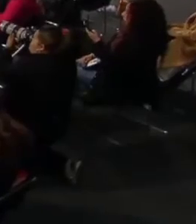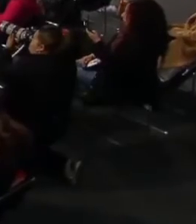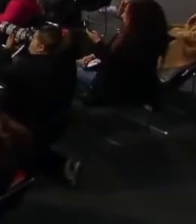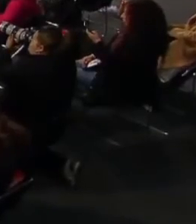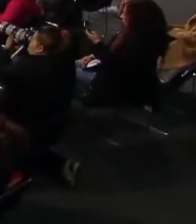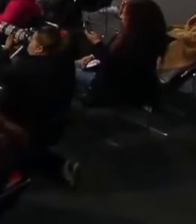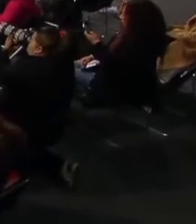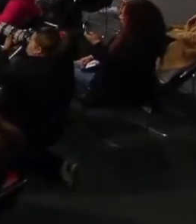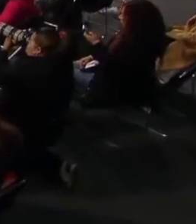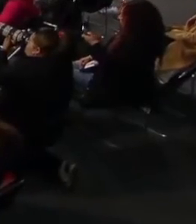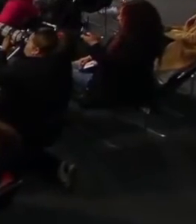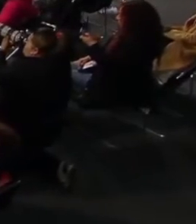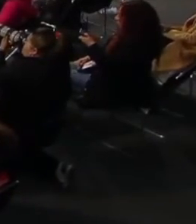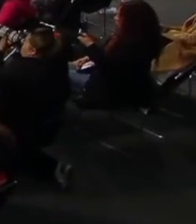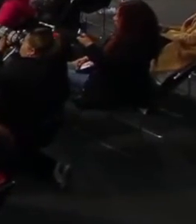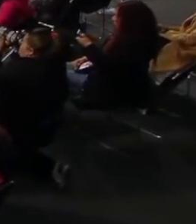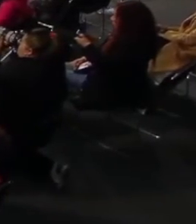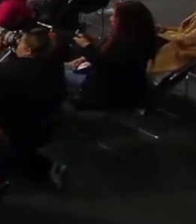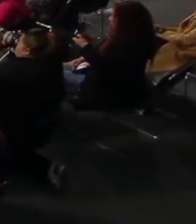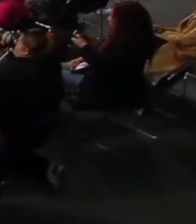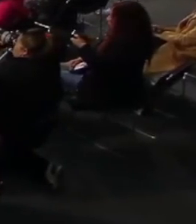los aeropuertos,